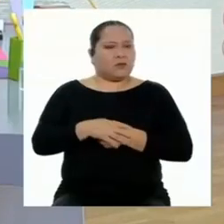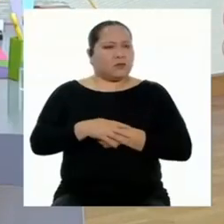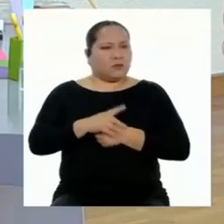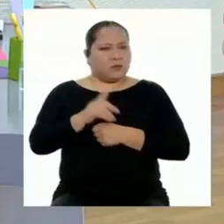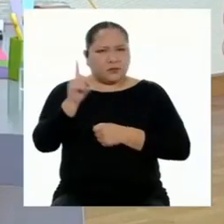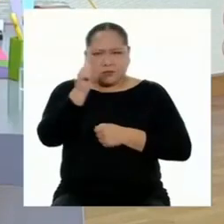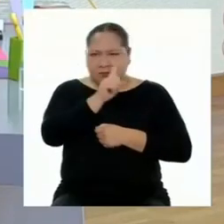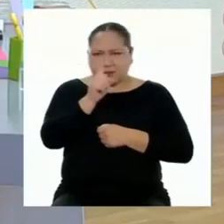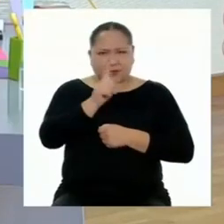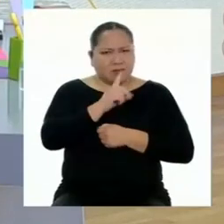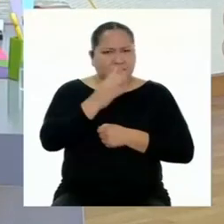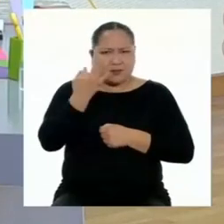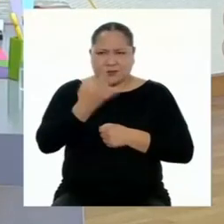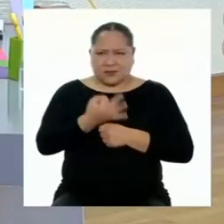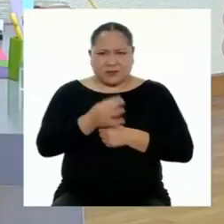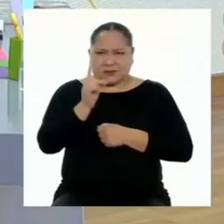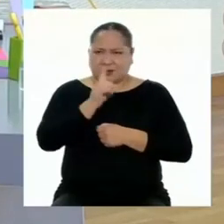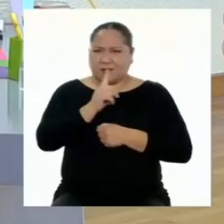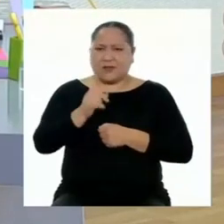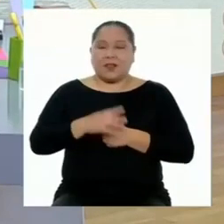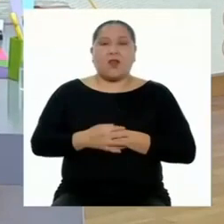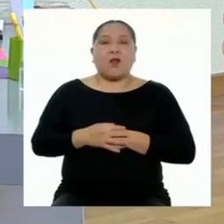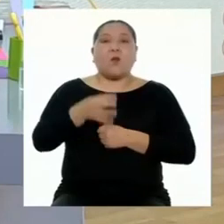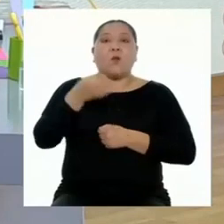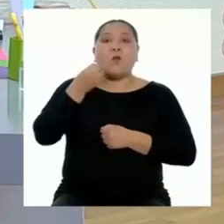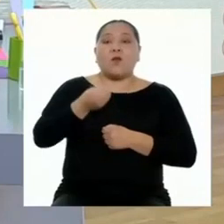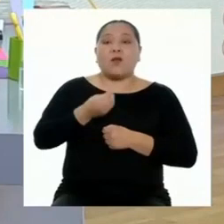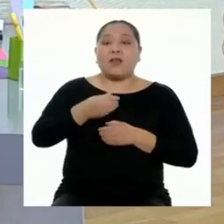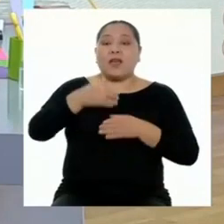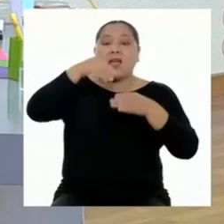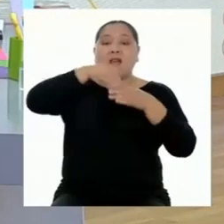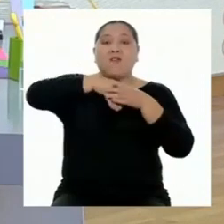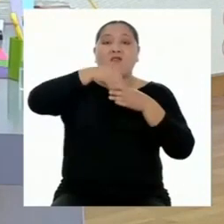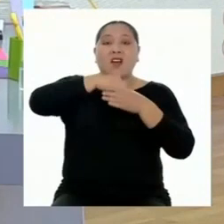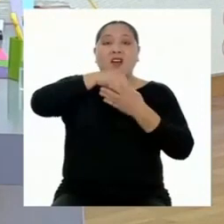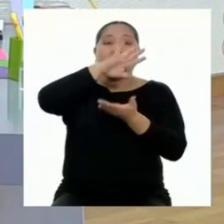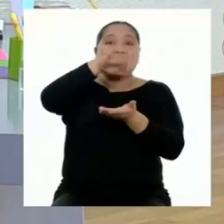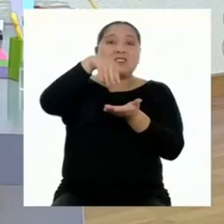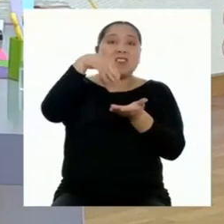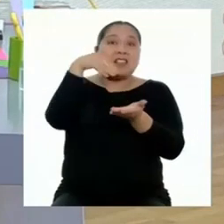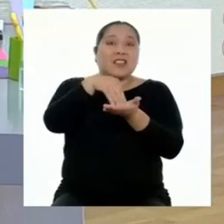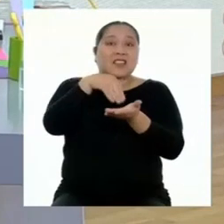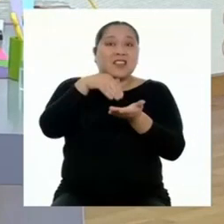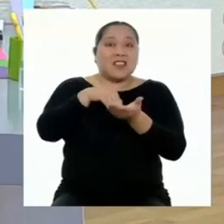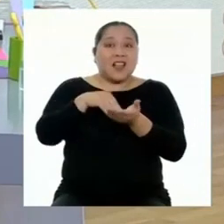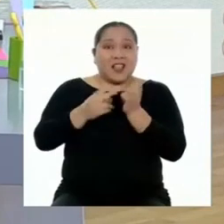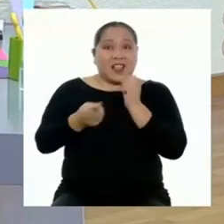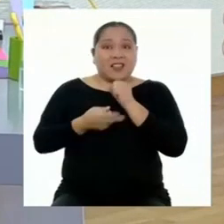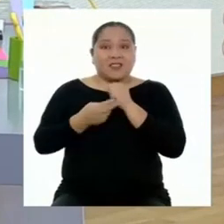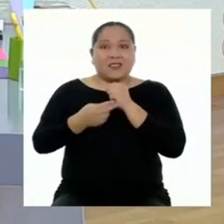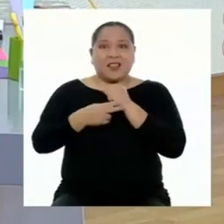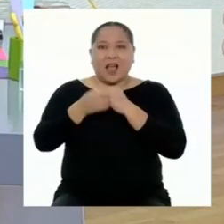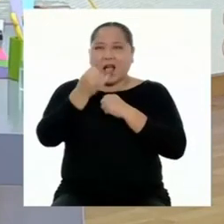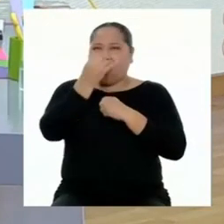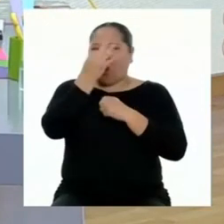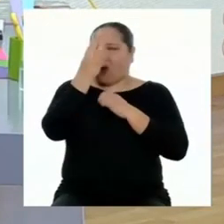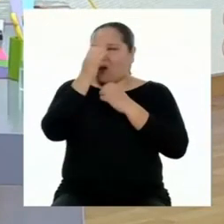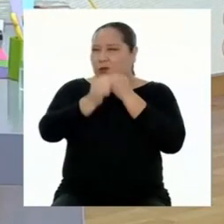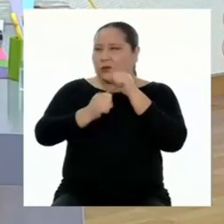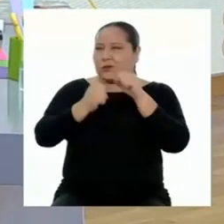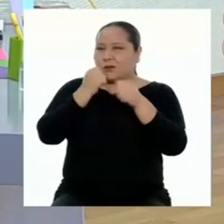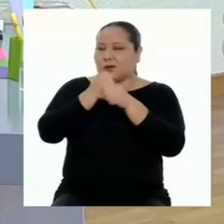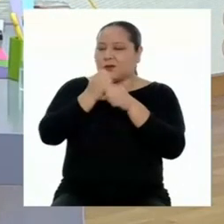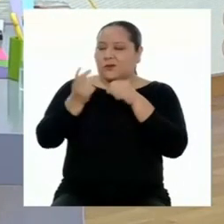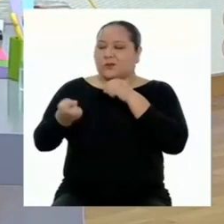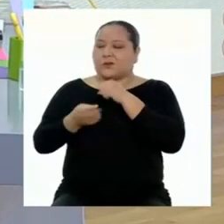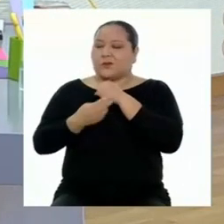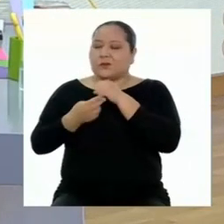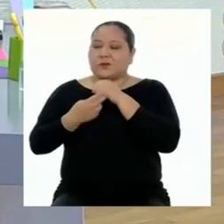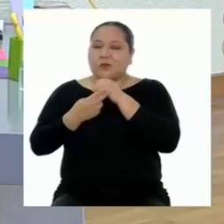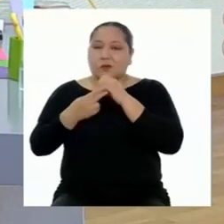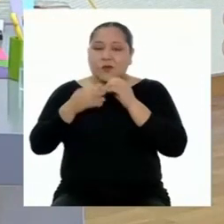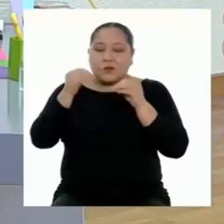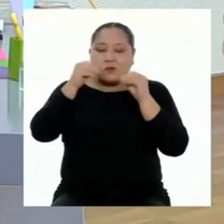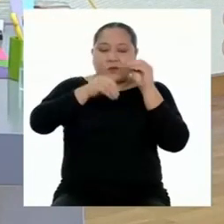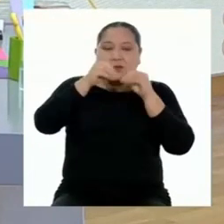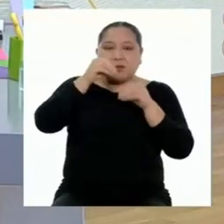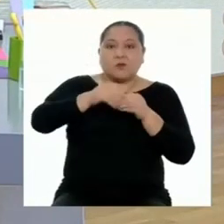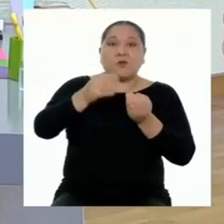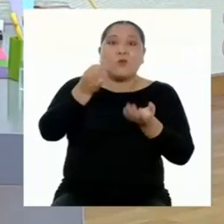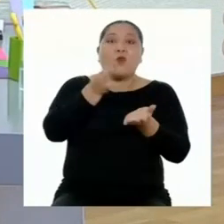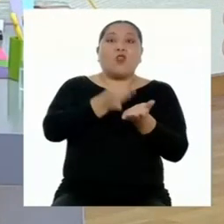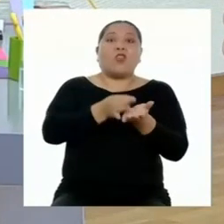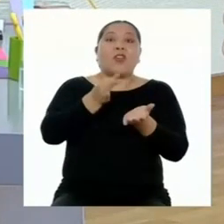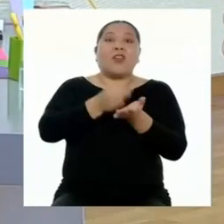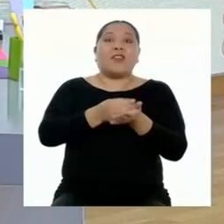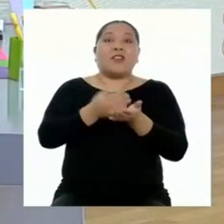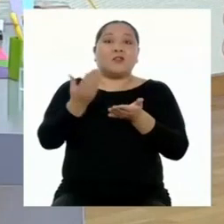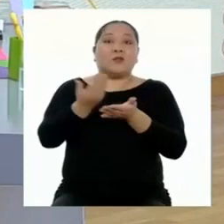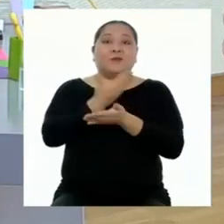No exactamente, tocino, porque el Banco Central de Reserva desde hace algunos años pone en circulación colecciones de monedas conmemorativas y